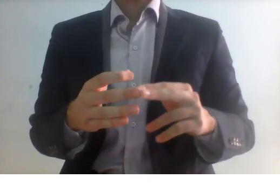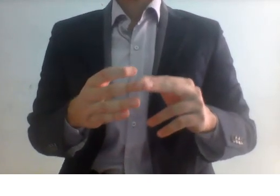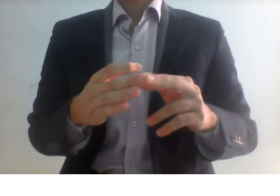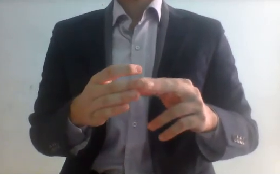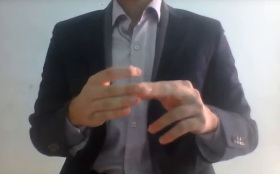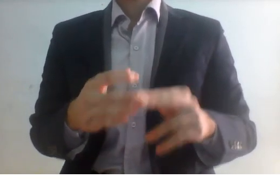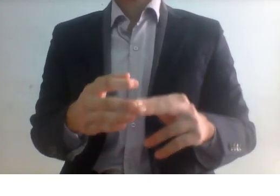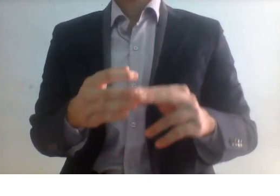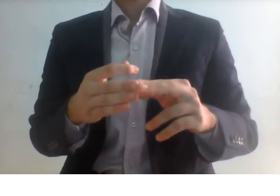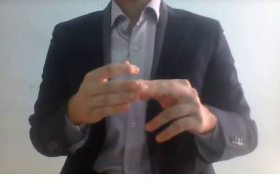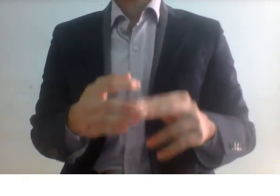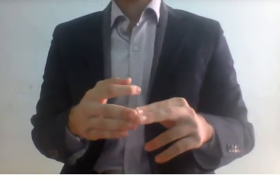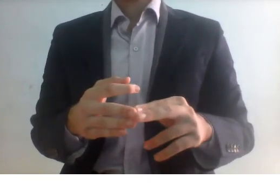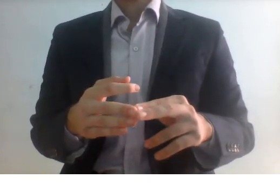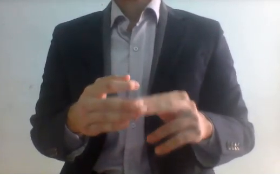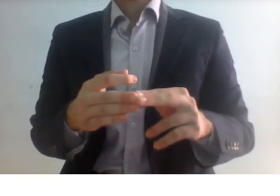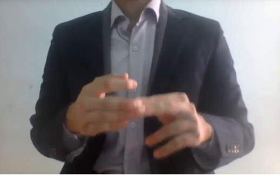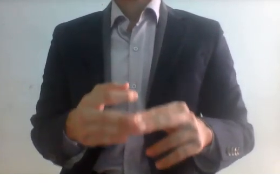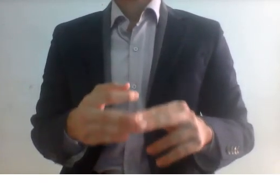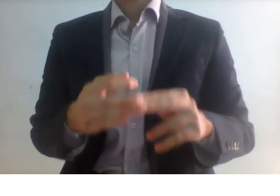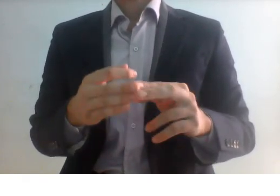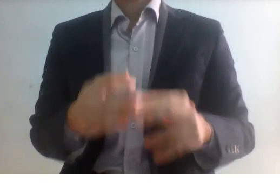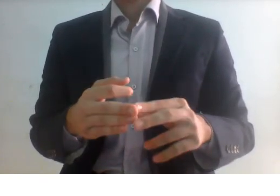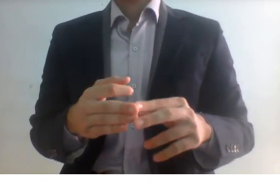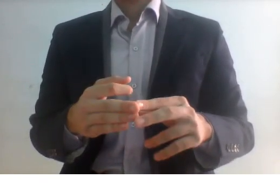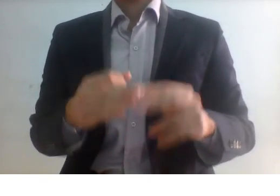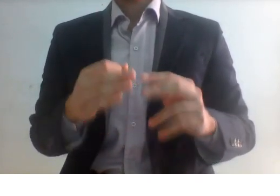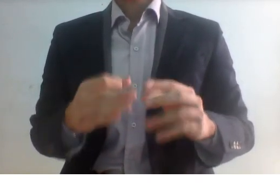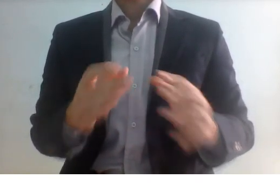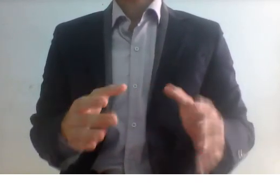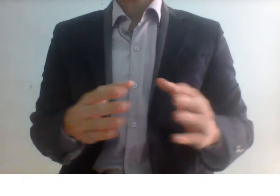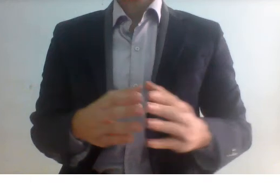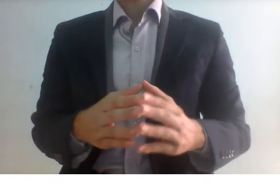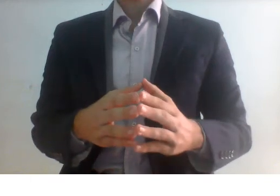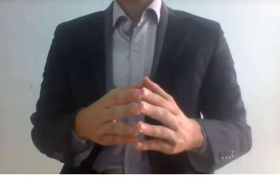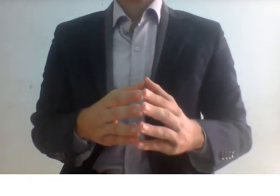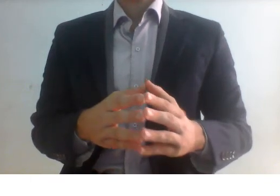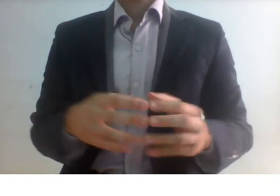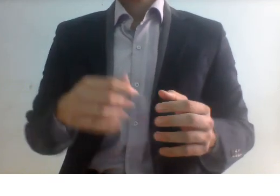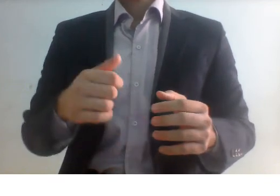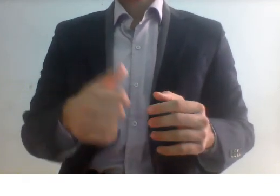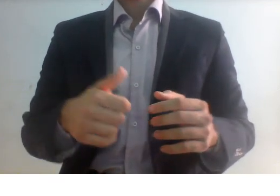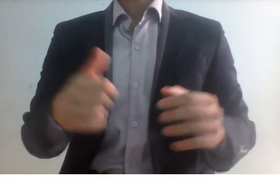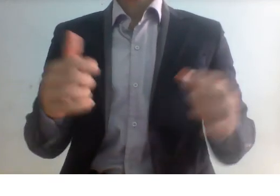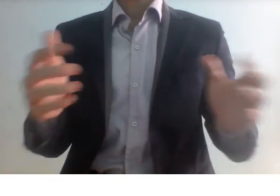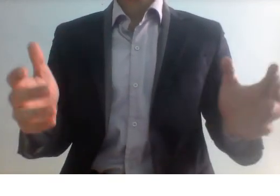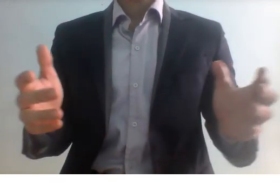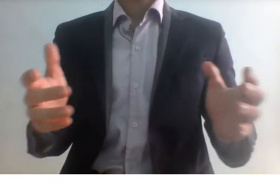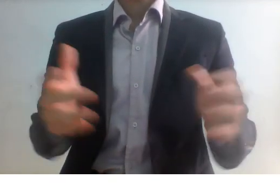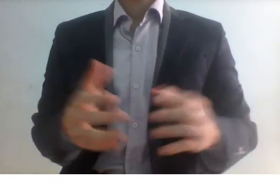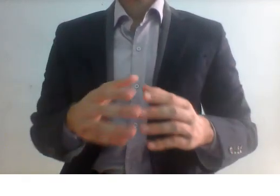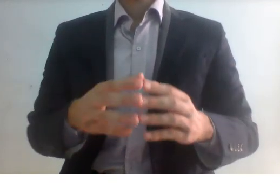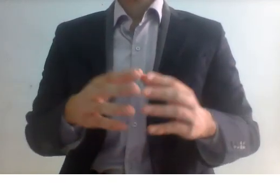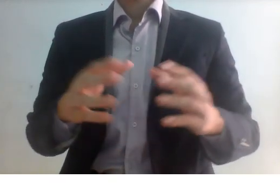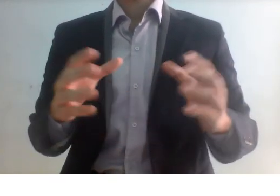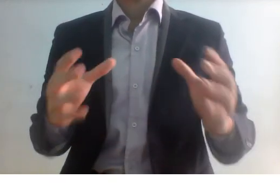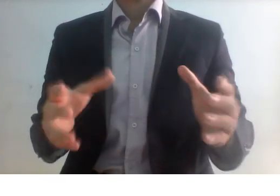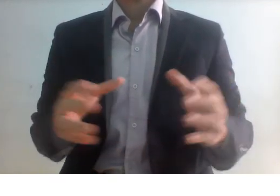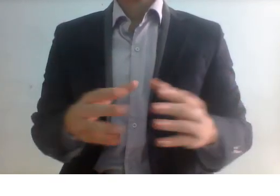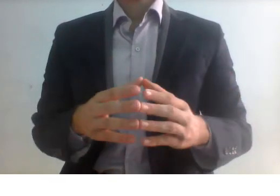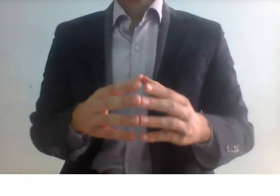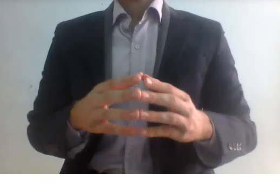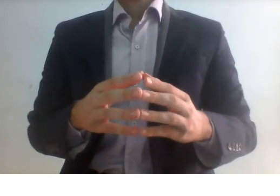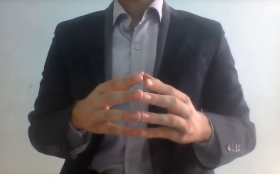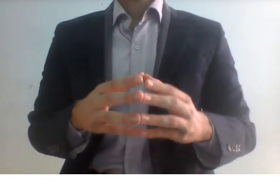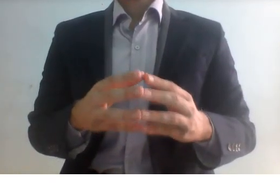población general, que es asalariada, cuando se retire del trabajo, pues no va a tener ni siquiera un recurso extra, y lo que va a haber cotizado, pues va a ser muy